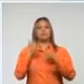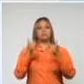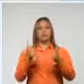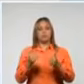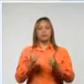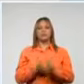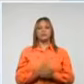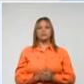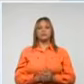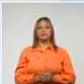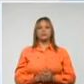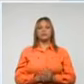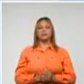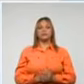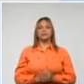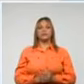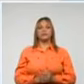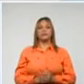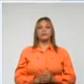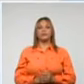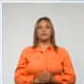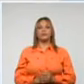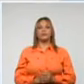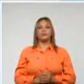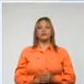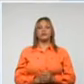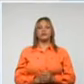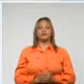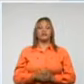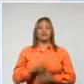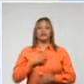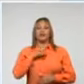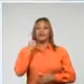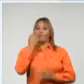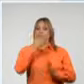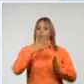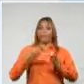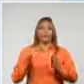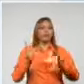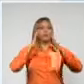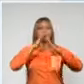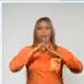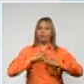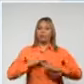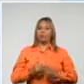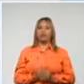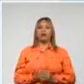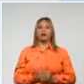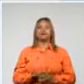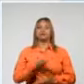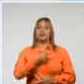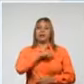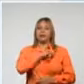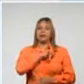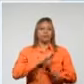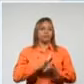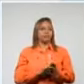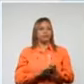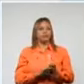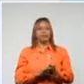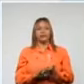estable. No tenemos que lamentar ningún fallecido en el día de